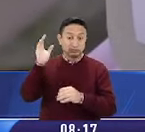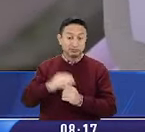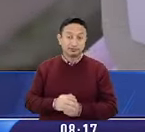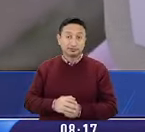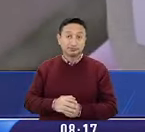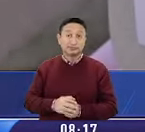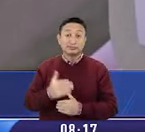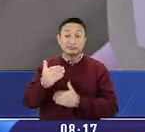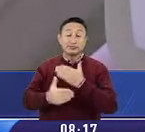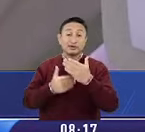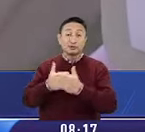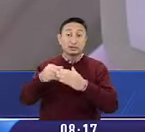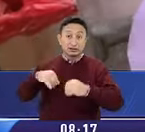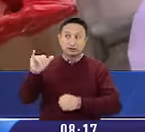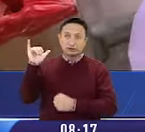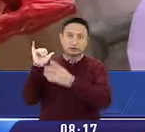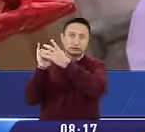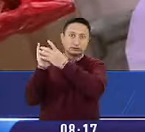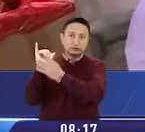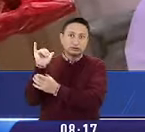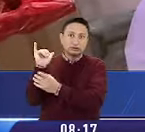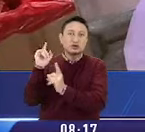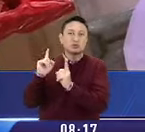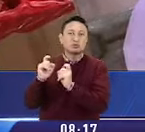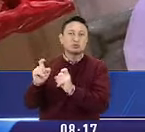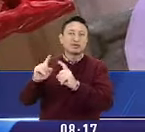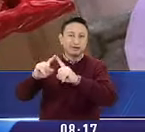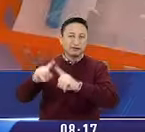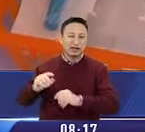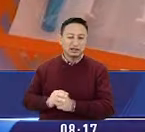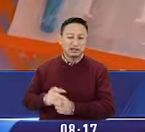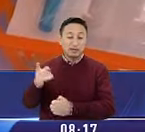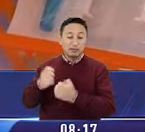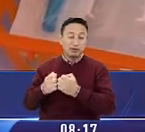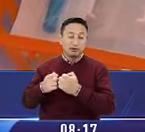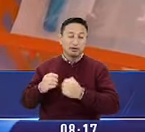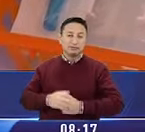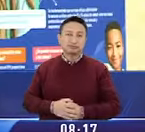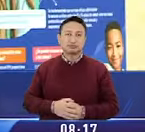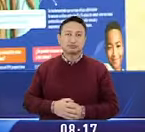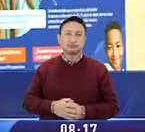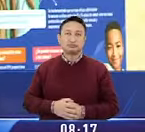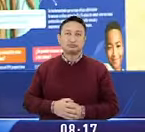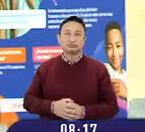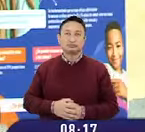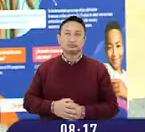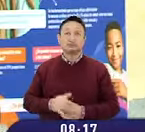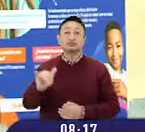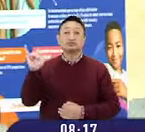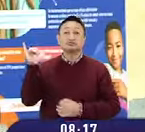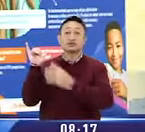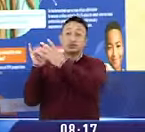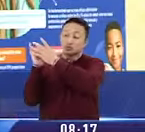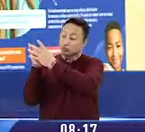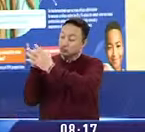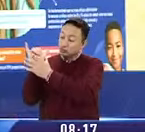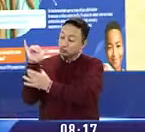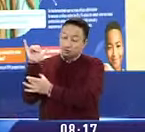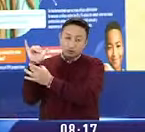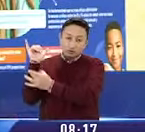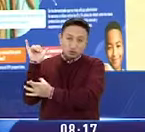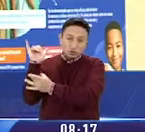del cáncer de cuello uterino y de otros tipos de cáncer que afectan a los genitales. El cáncer de cuello uterino es